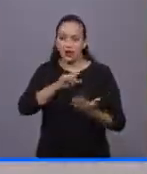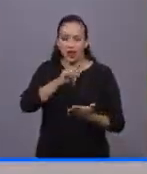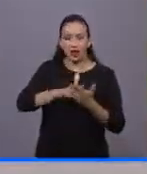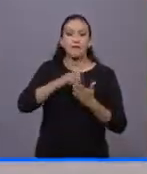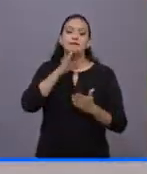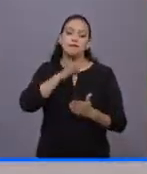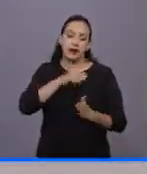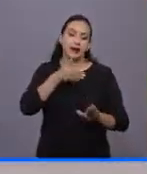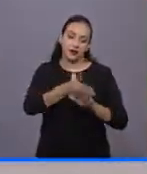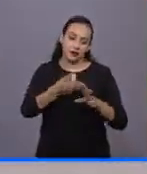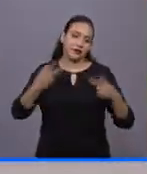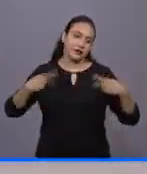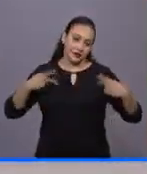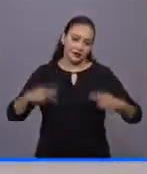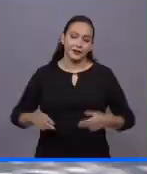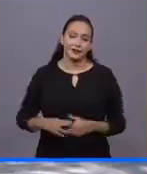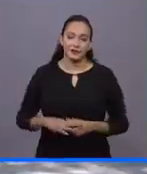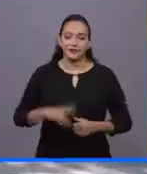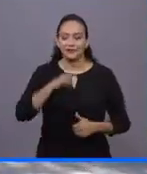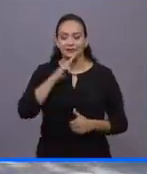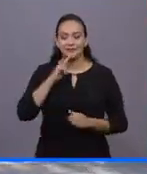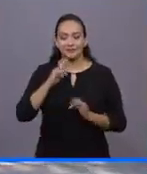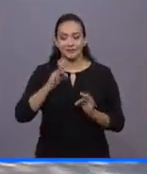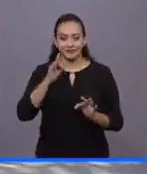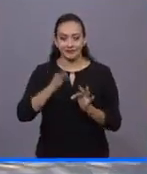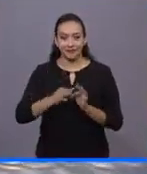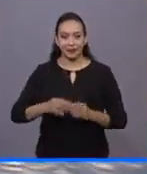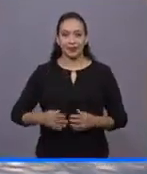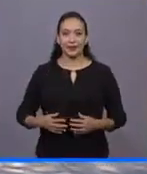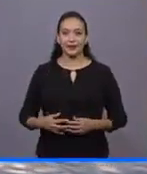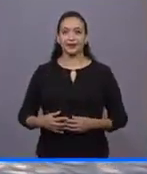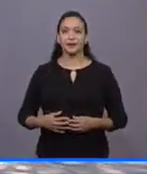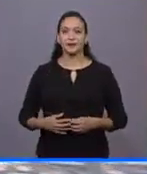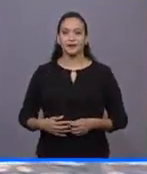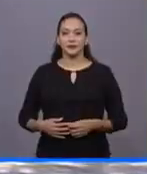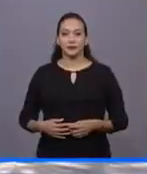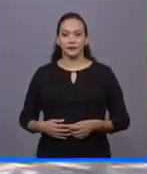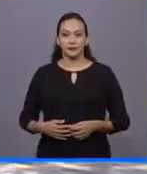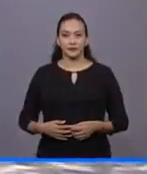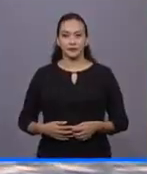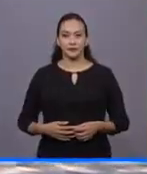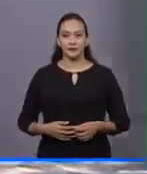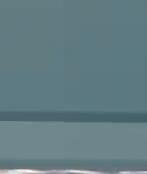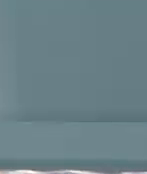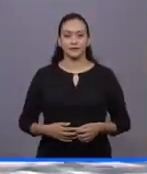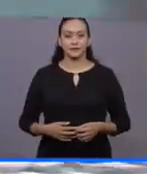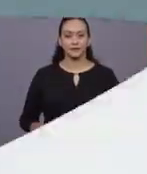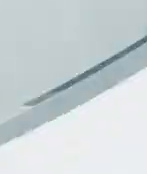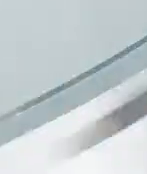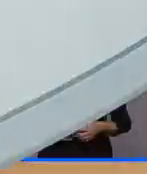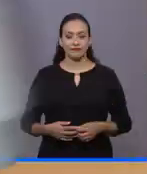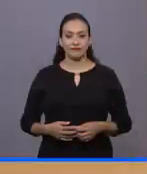Con información de José Luis Guerra García para el canal del Poder Judicial de la Federación.